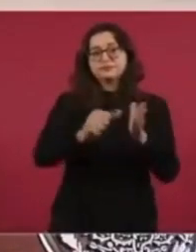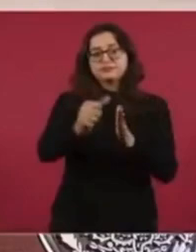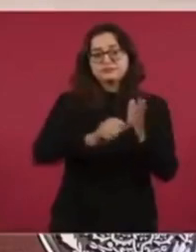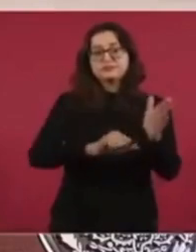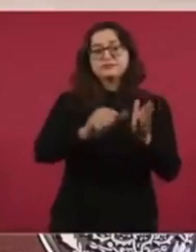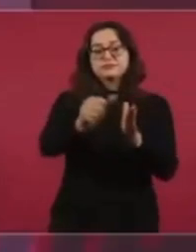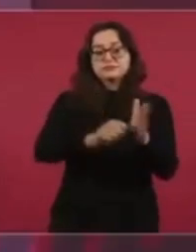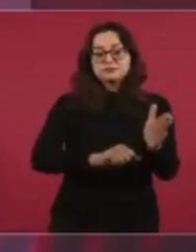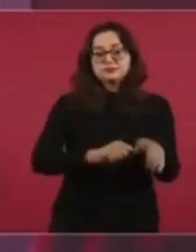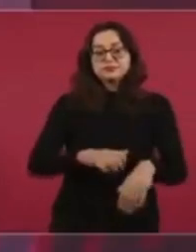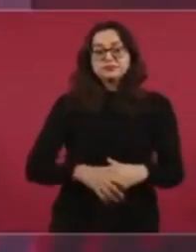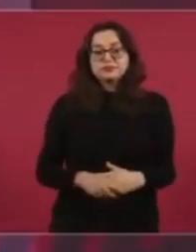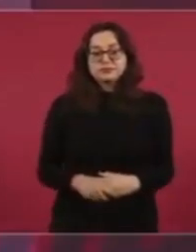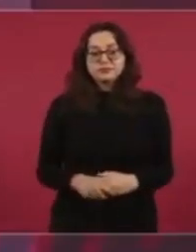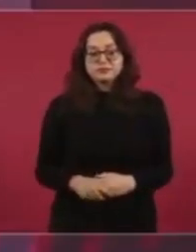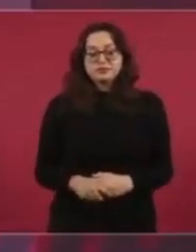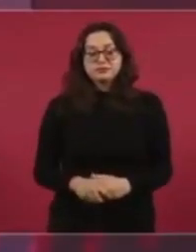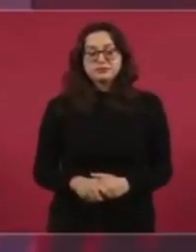Esto no sucedía